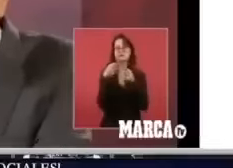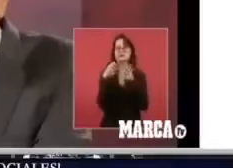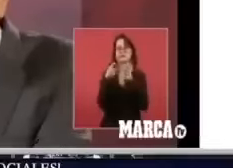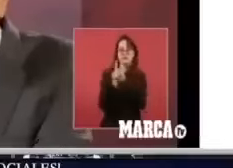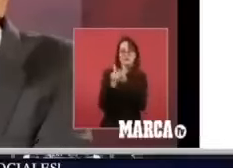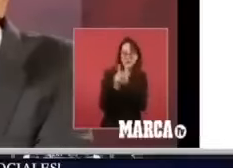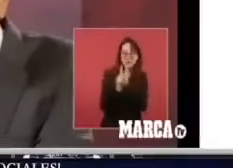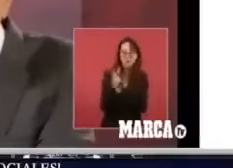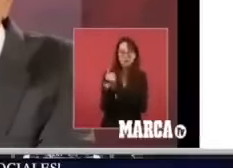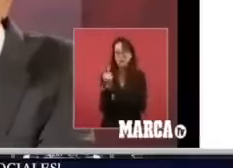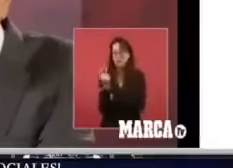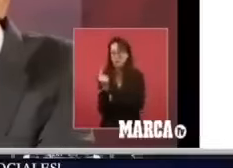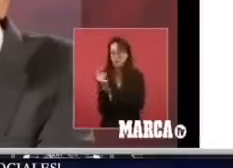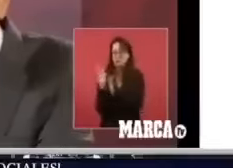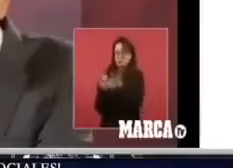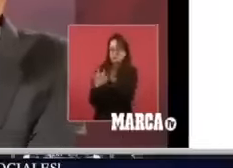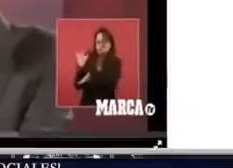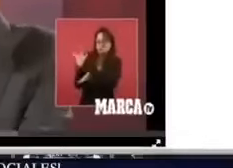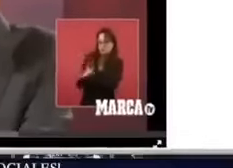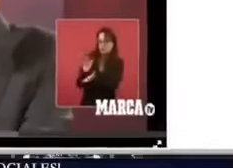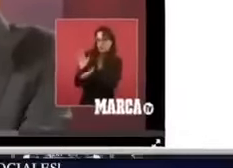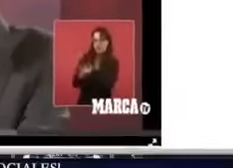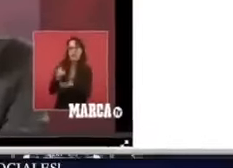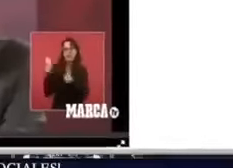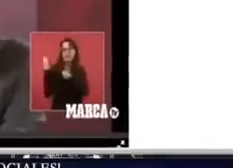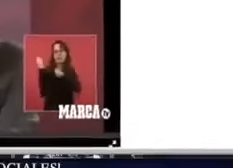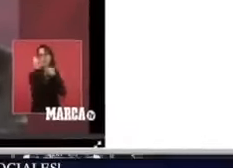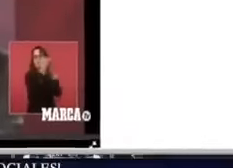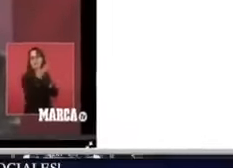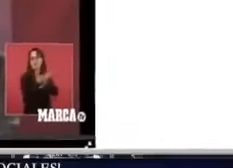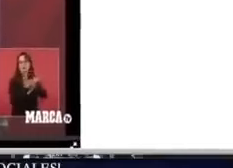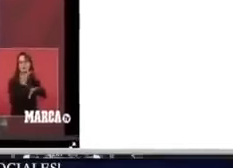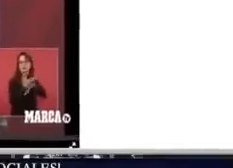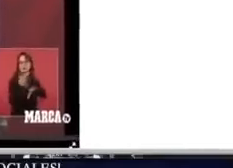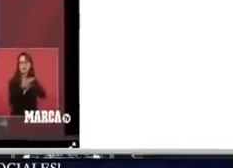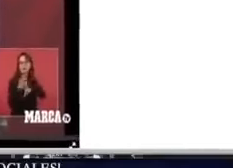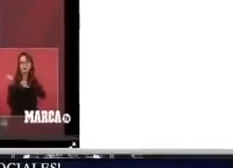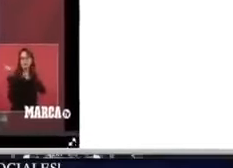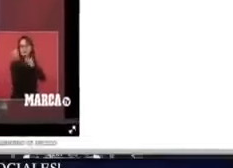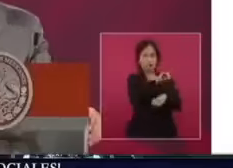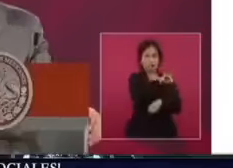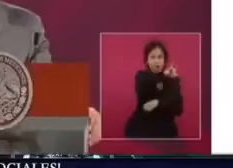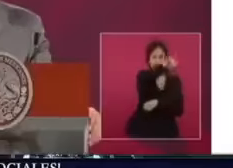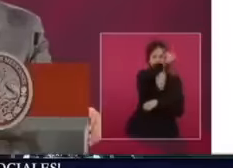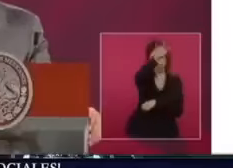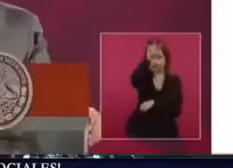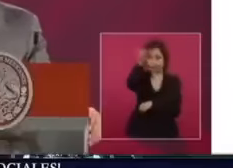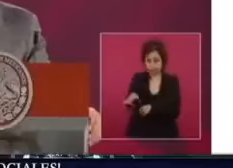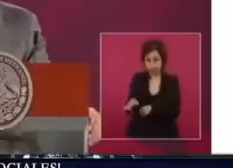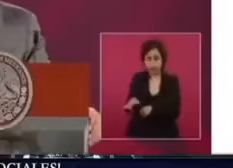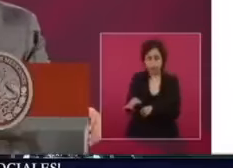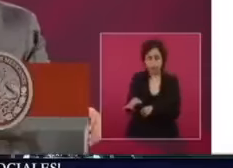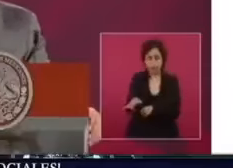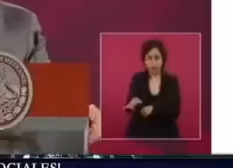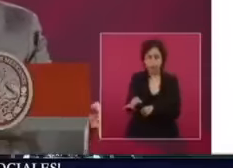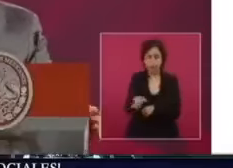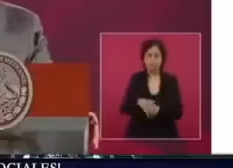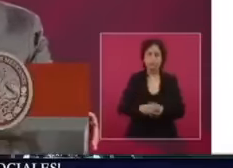están filtrando información que les entrega la DEA. Con